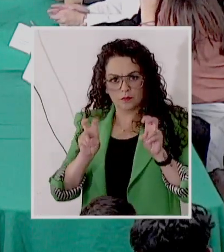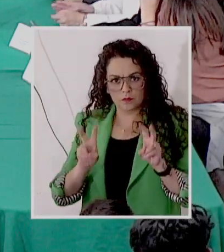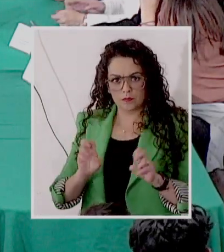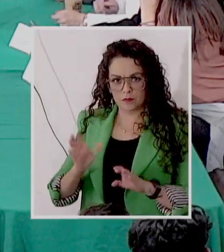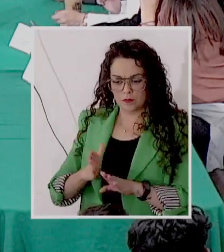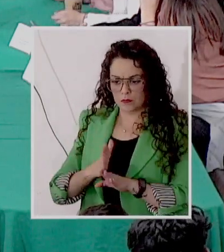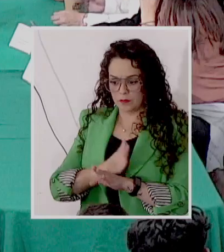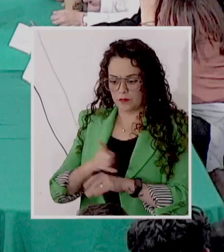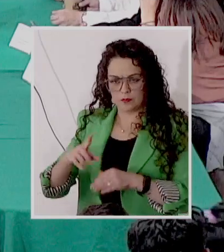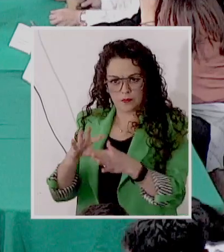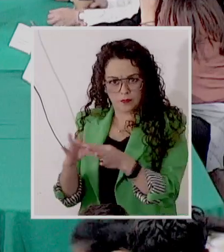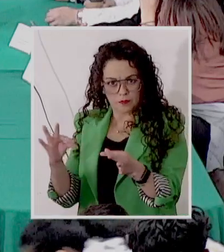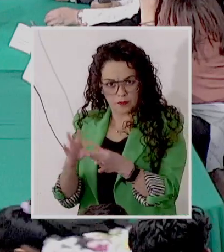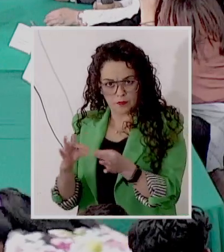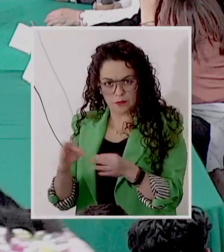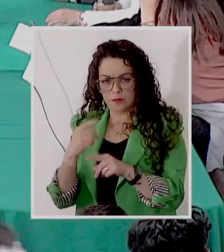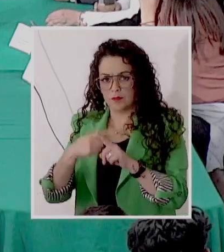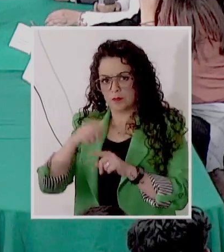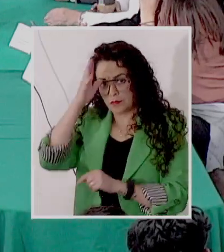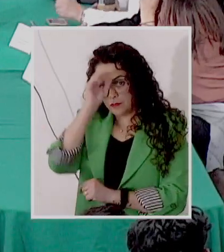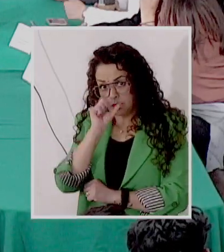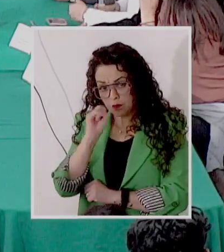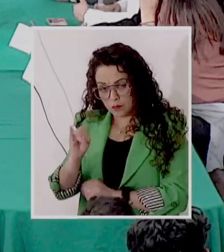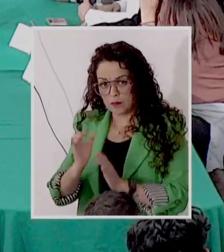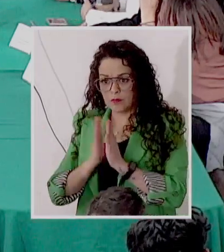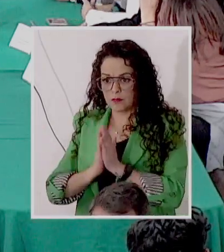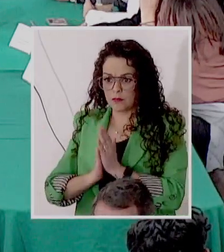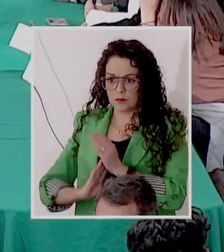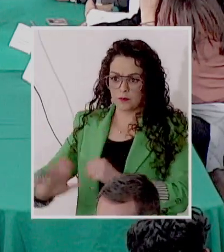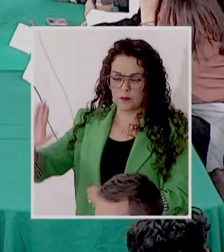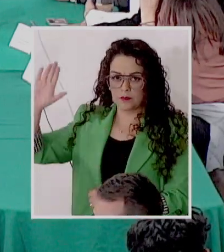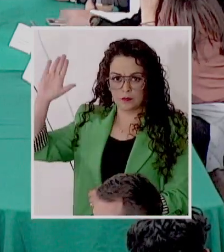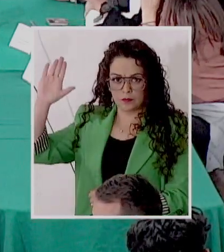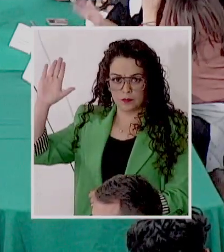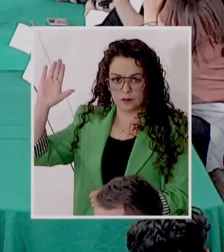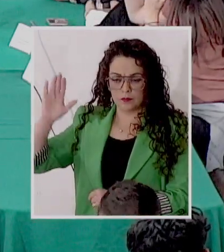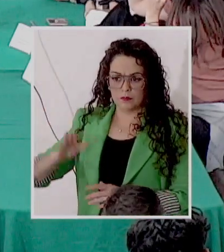fue expuesto. Quienes estén por la afirmativa, sírvanse manifestarlo levantando la mano.